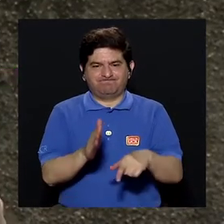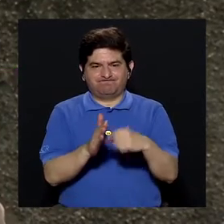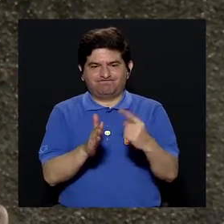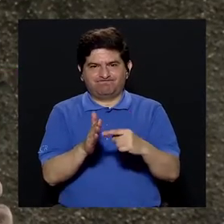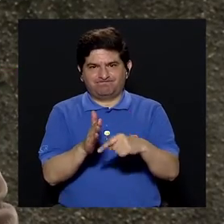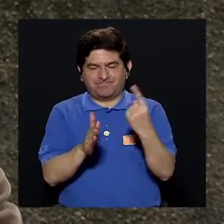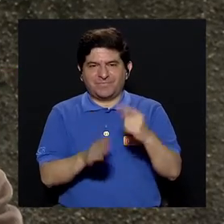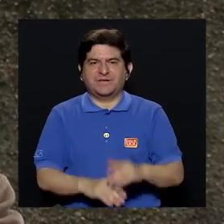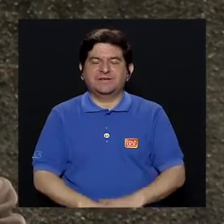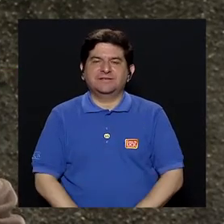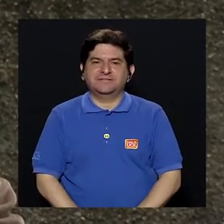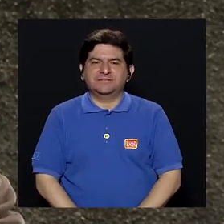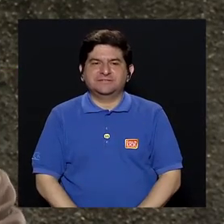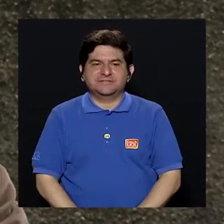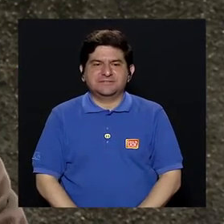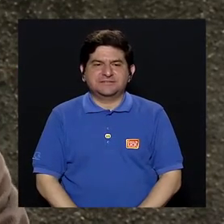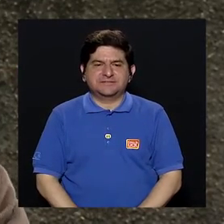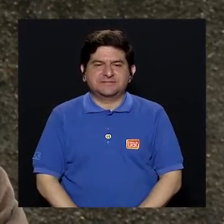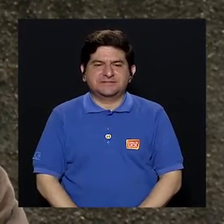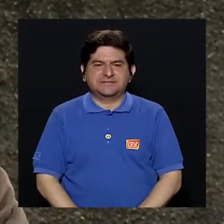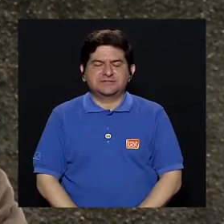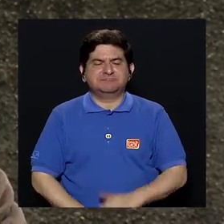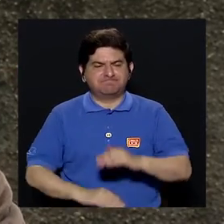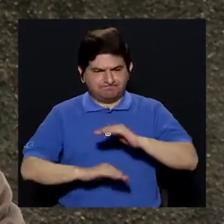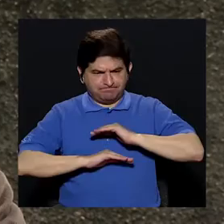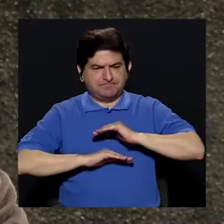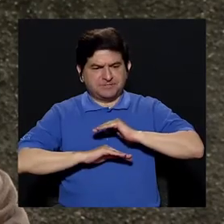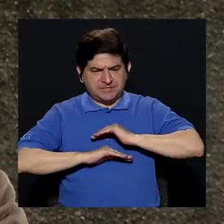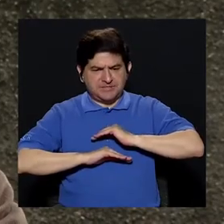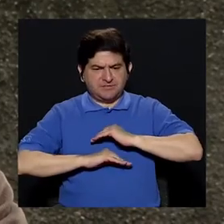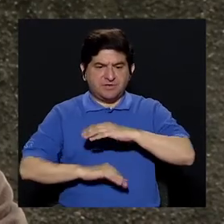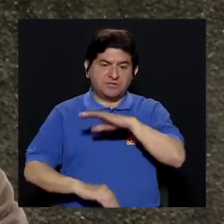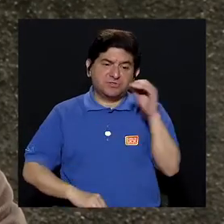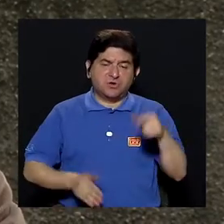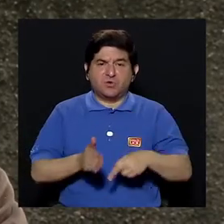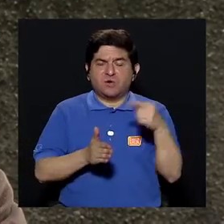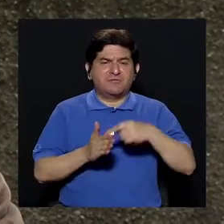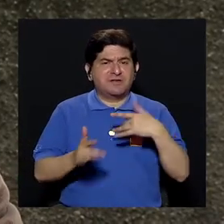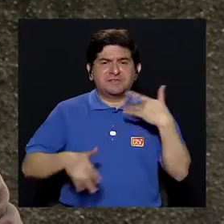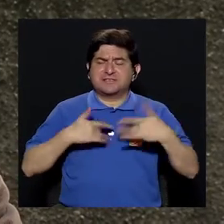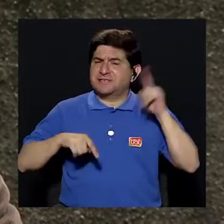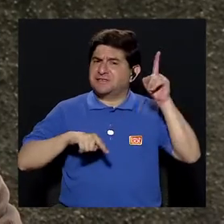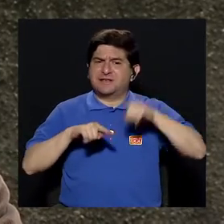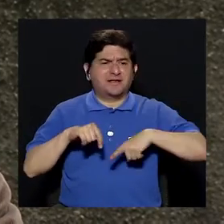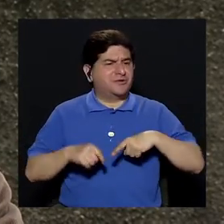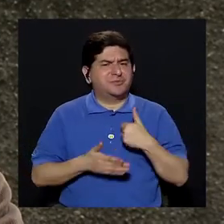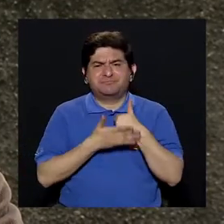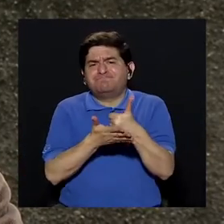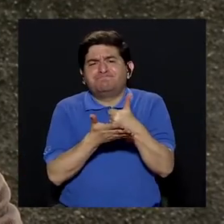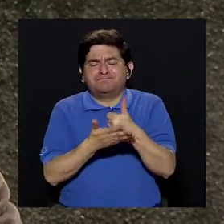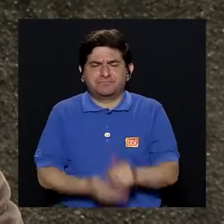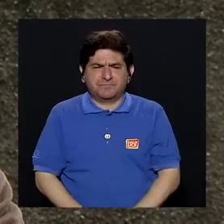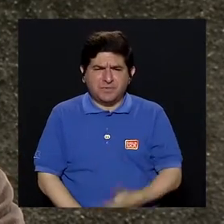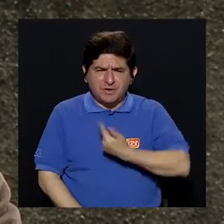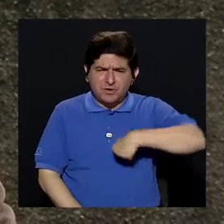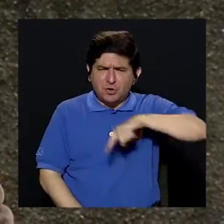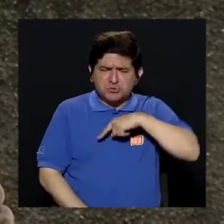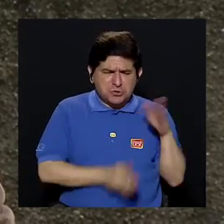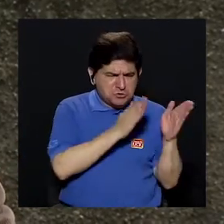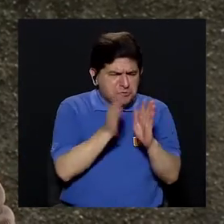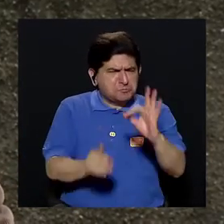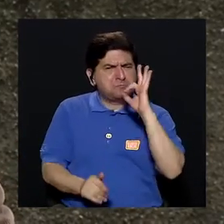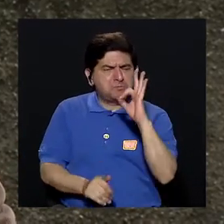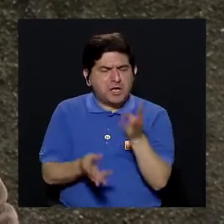muchas veces pues nos deja tanta satisfacción como a veces impotencia. Nos preparamos lo